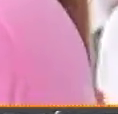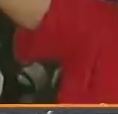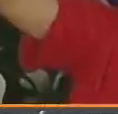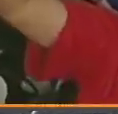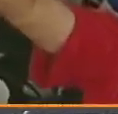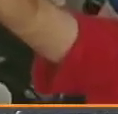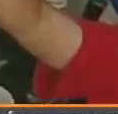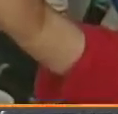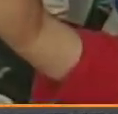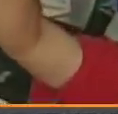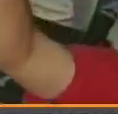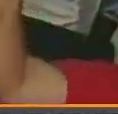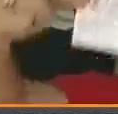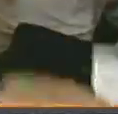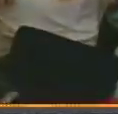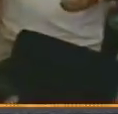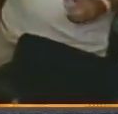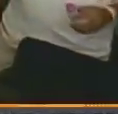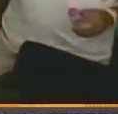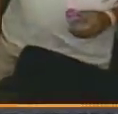Correcto.